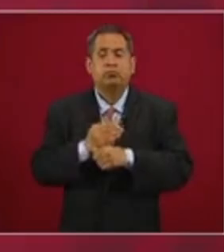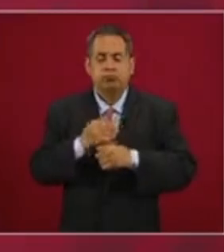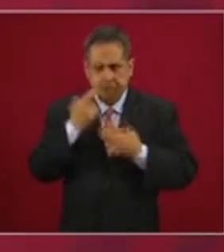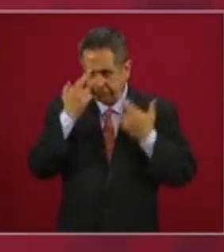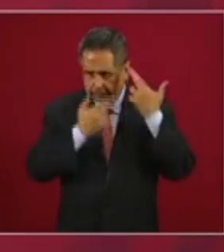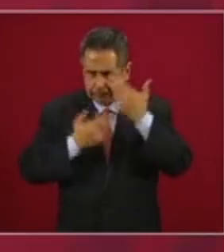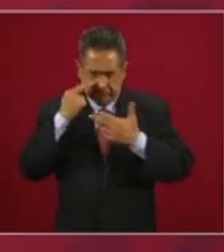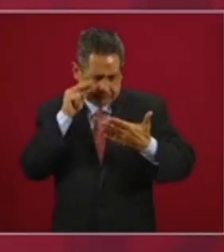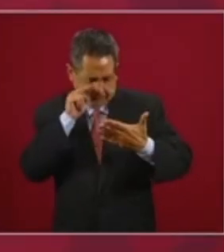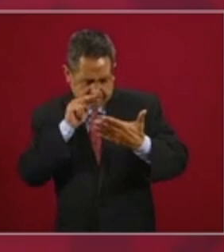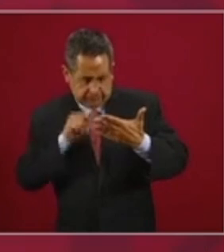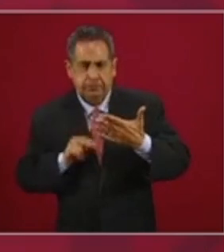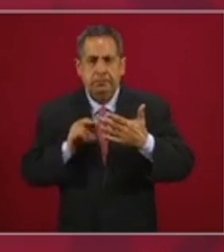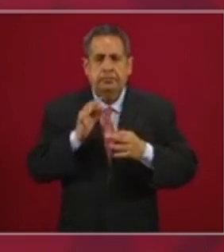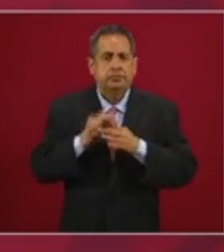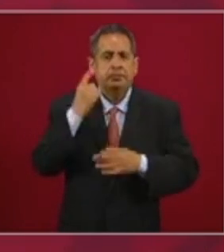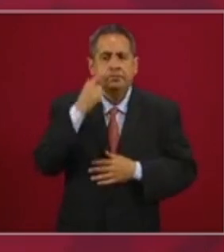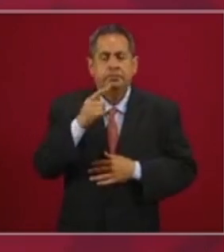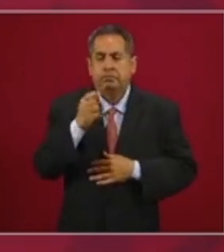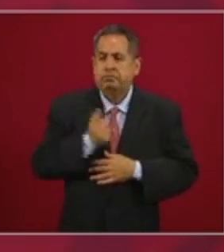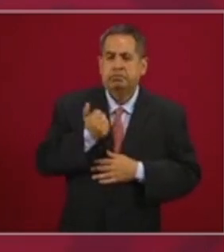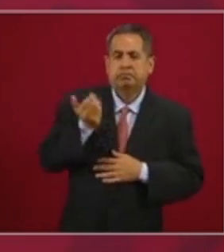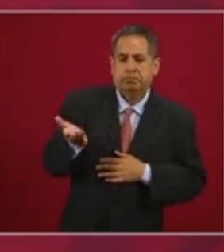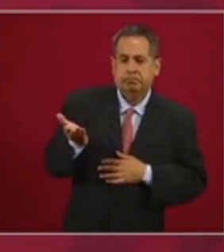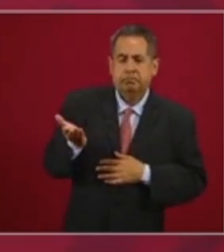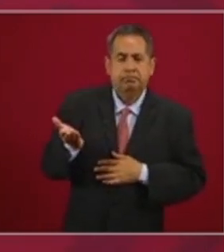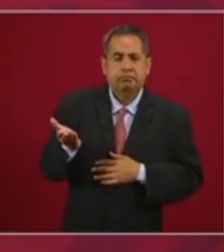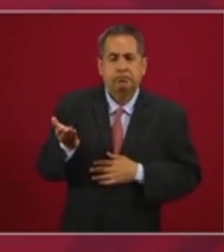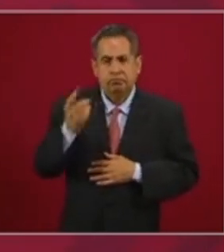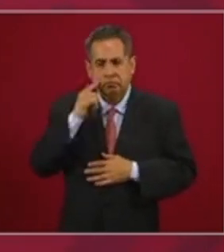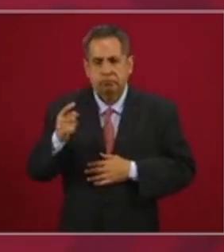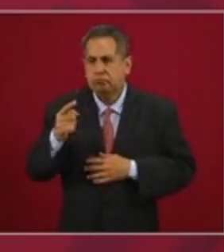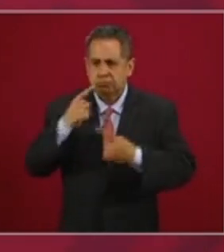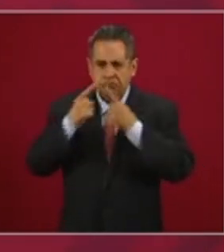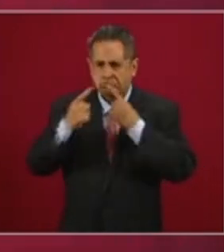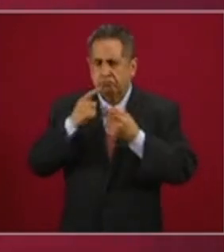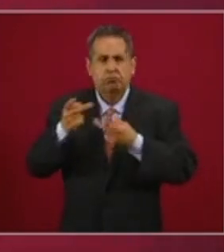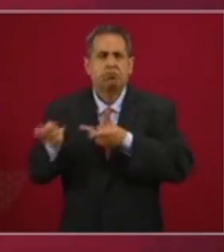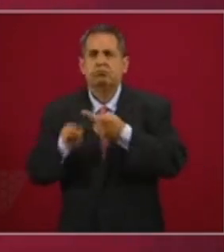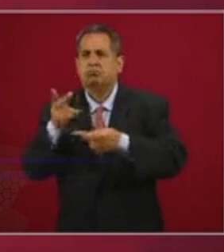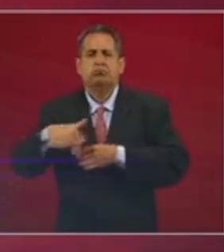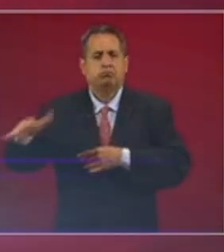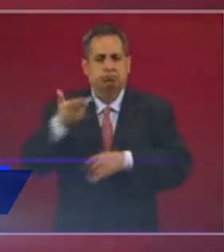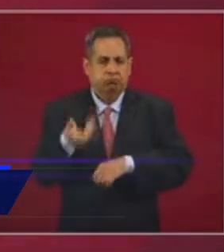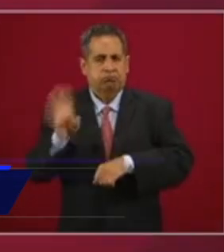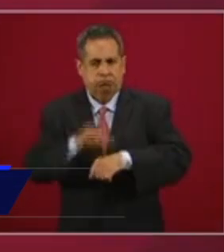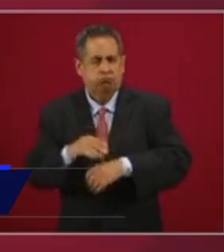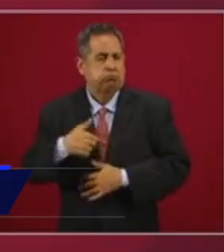revisar para solicitar la consulta. Tengo